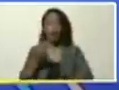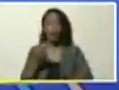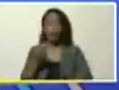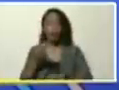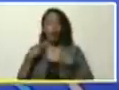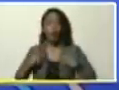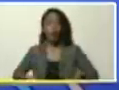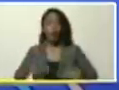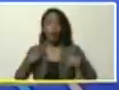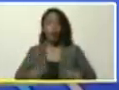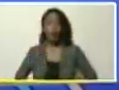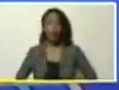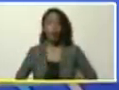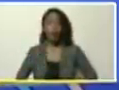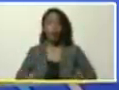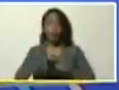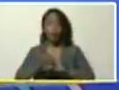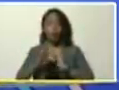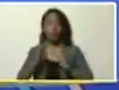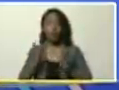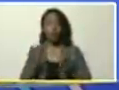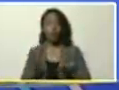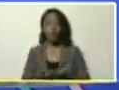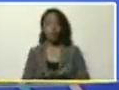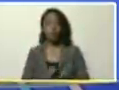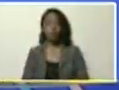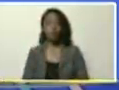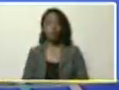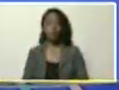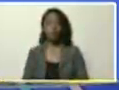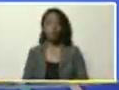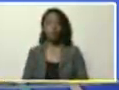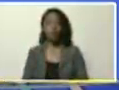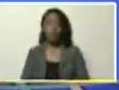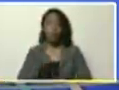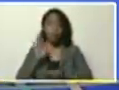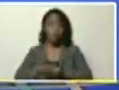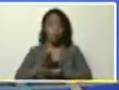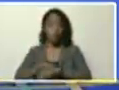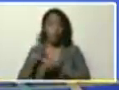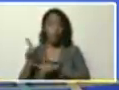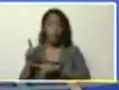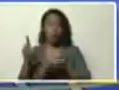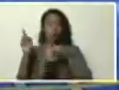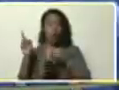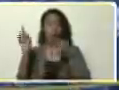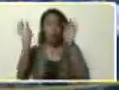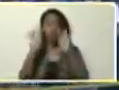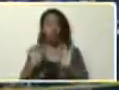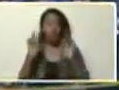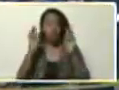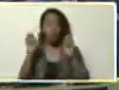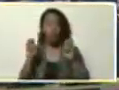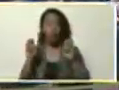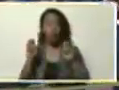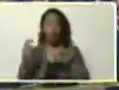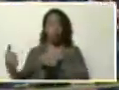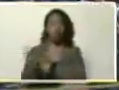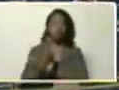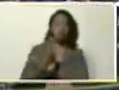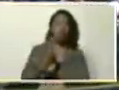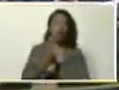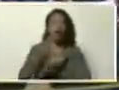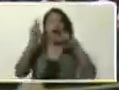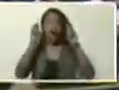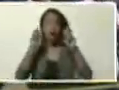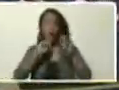la humanidad y del planeta Tierra. Por eso, estas nuevas realidades nos obligan a nuevos